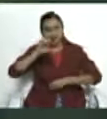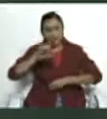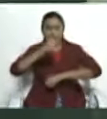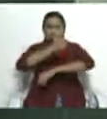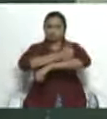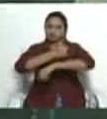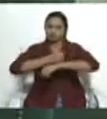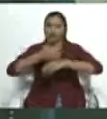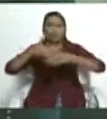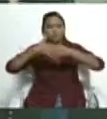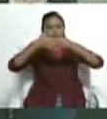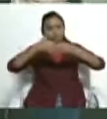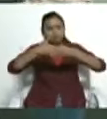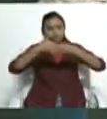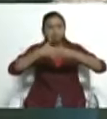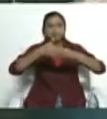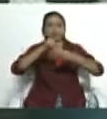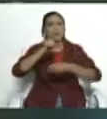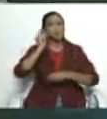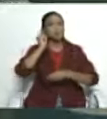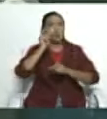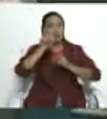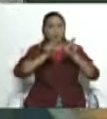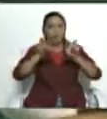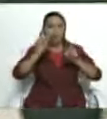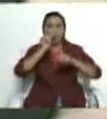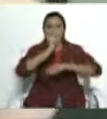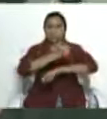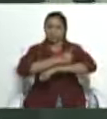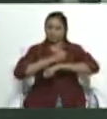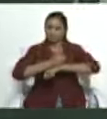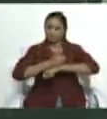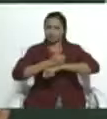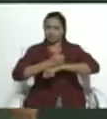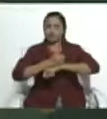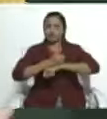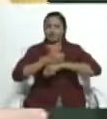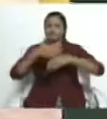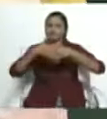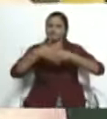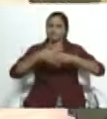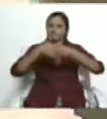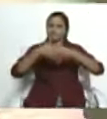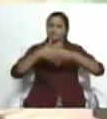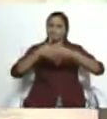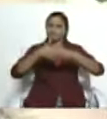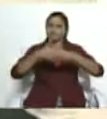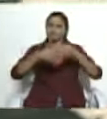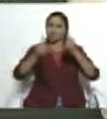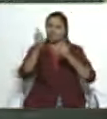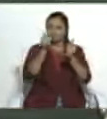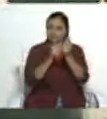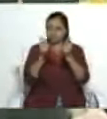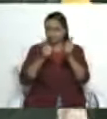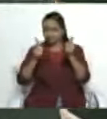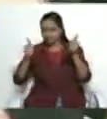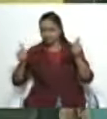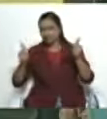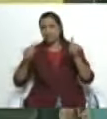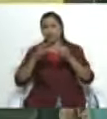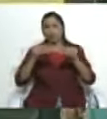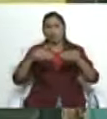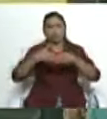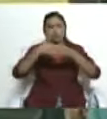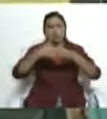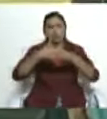Elvis Amoroso, también a la rectora Rosalba Gil, al rector Juan Carlos del Pino, al vicepresidente Carlos Quintero y a la rectora Aime